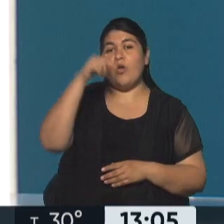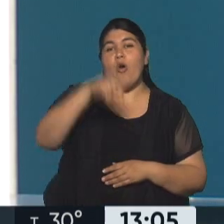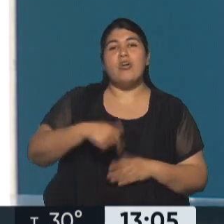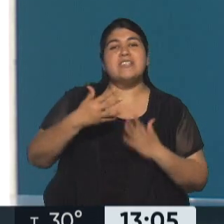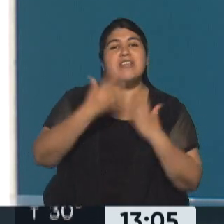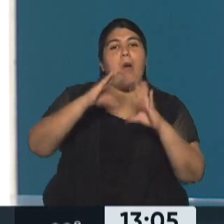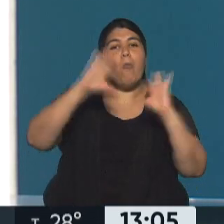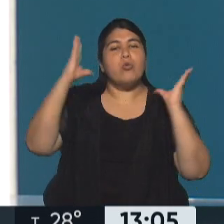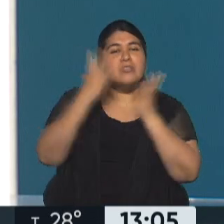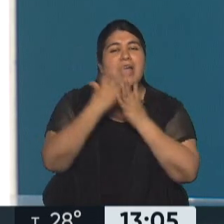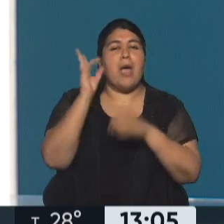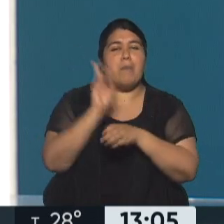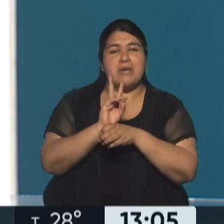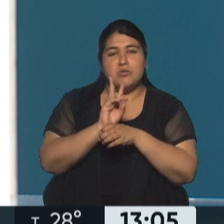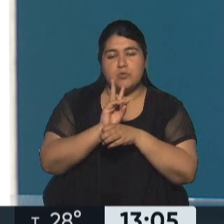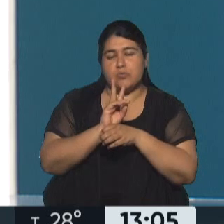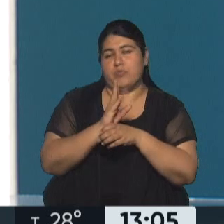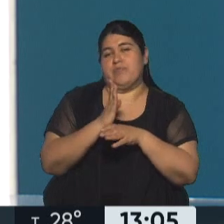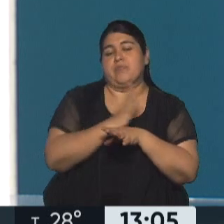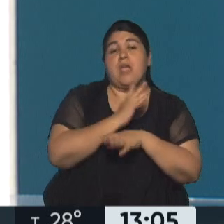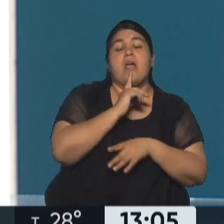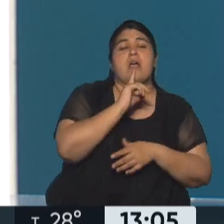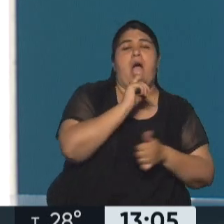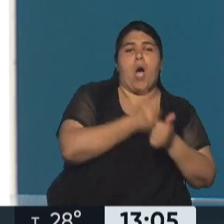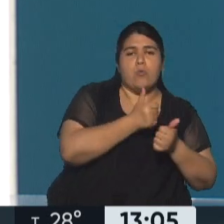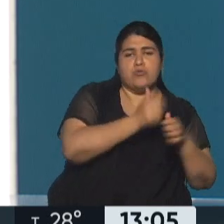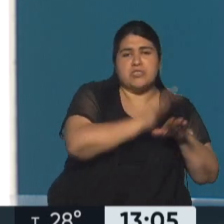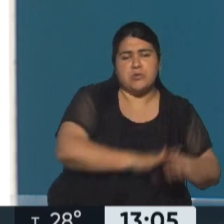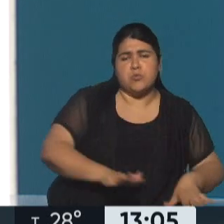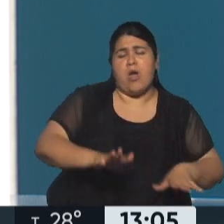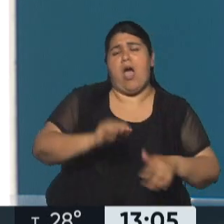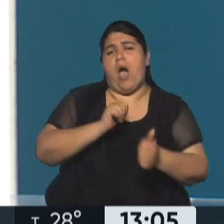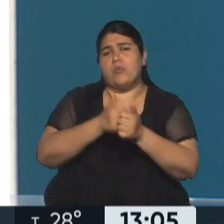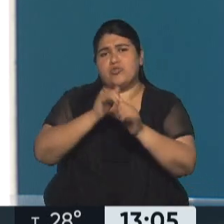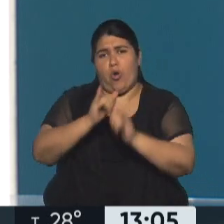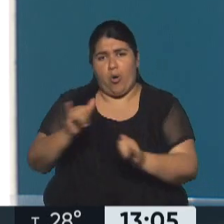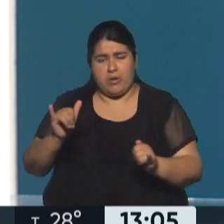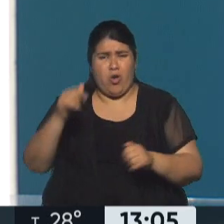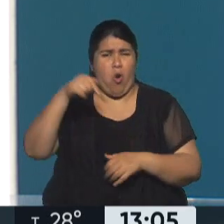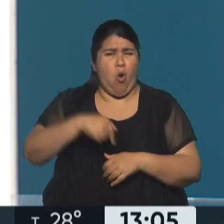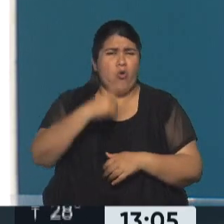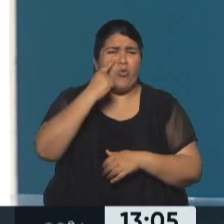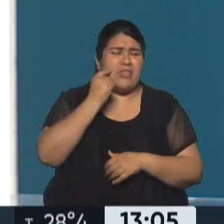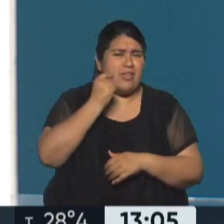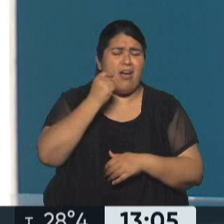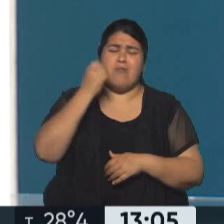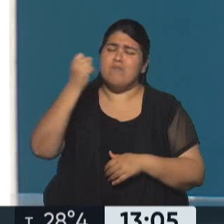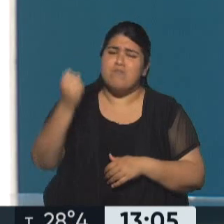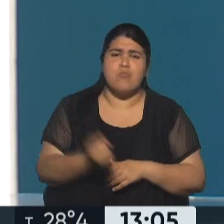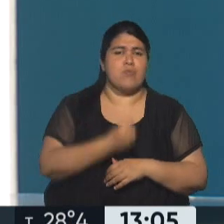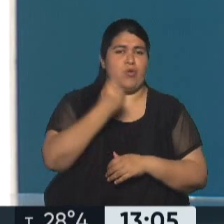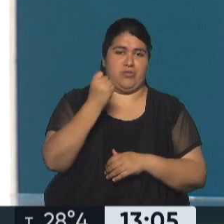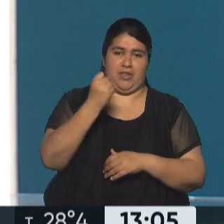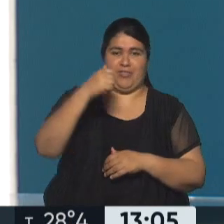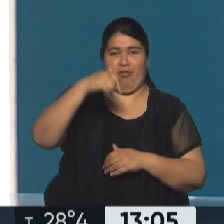el Día Mundial de la Prevención del Abuso Sexual en Infancias y Adolescencias. Un día muy importante, como todos, pero hoy